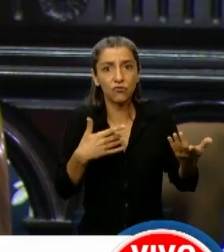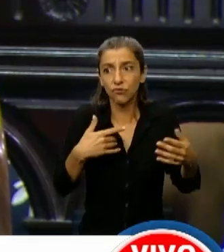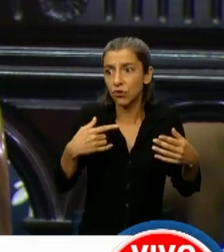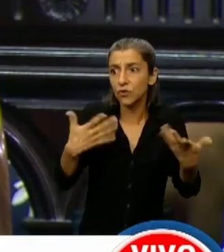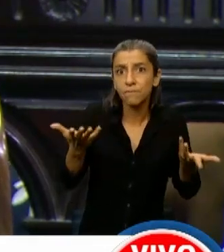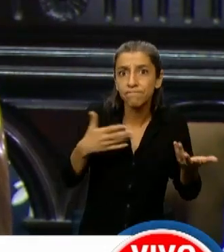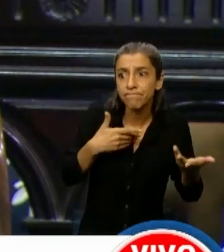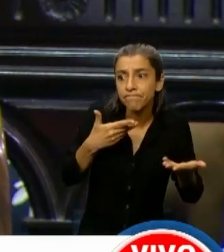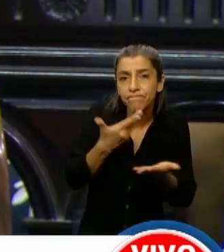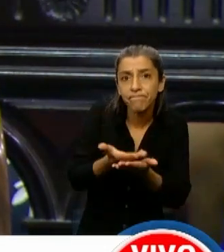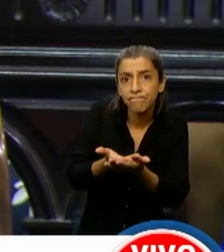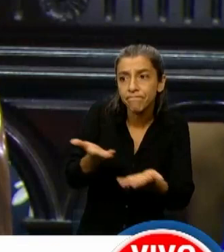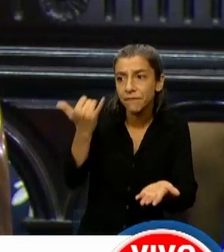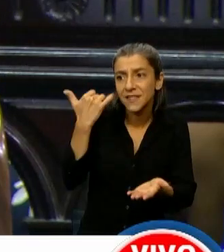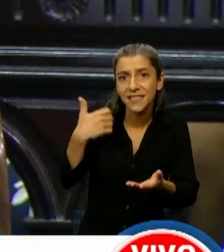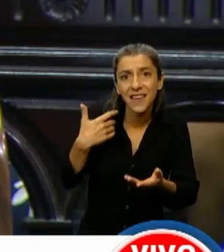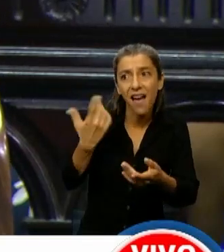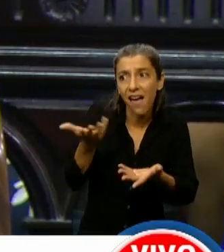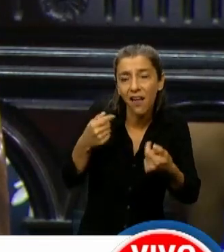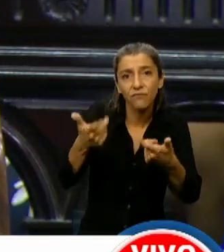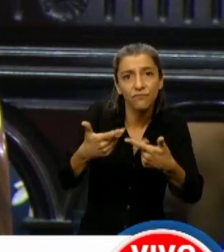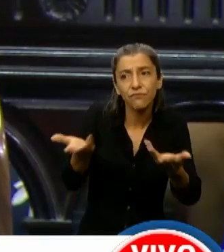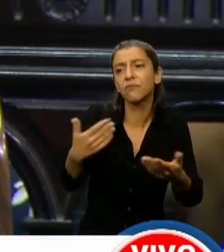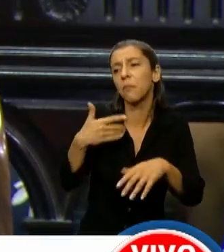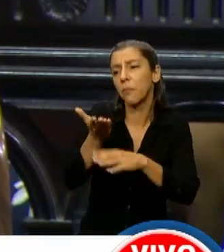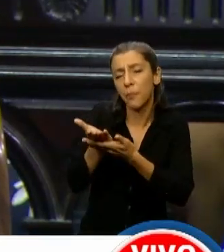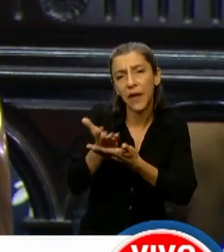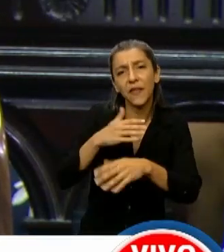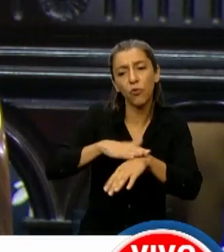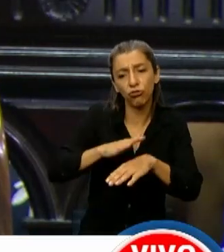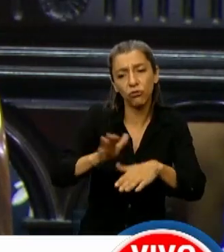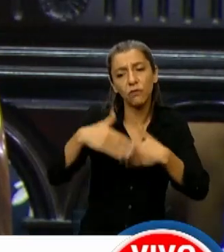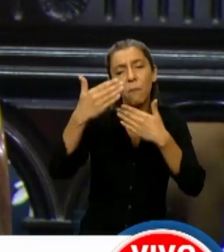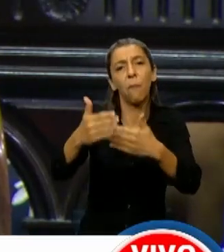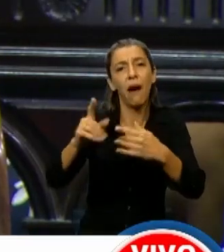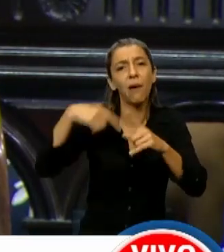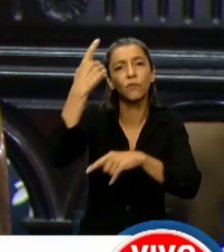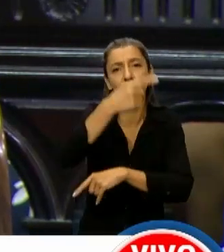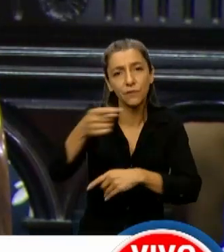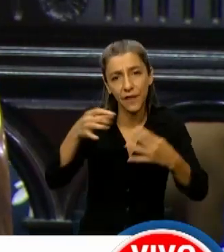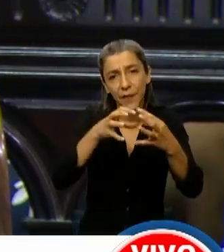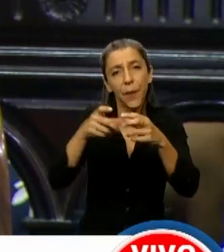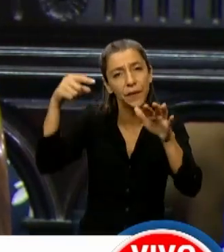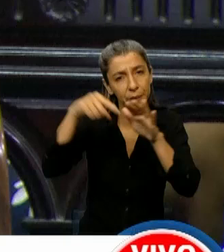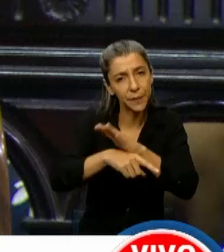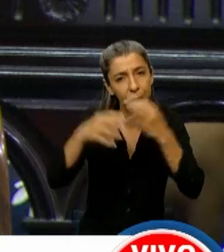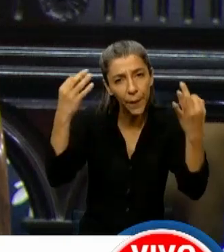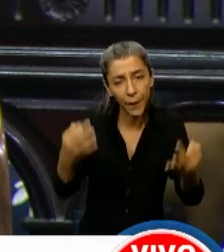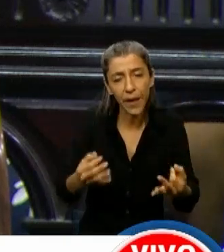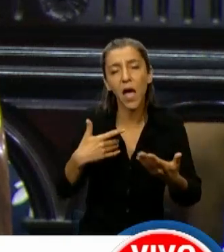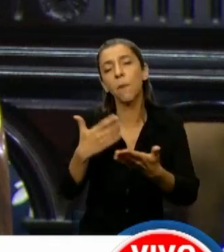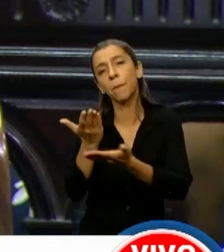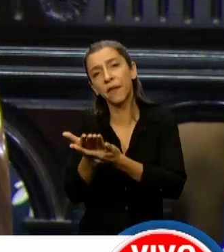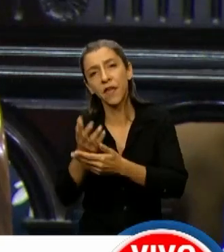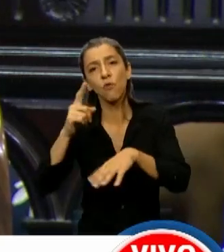recursos para poder acompañar este presupuesto. Pedir prórroga para poder tener una sesión la semana que viene y discutirlo mejor.